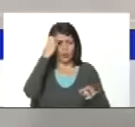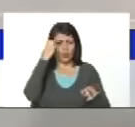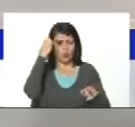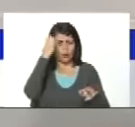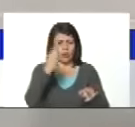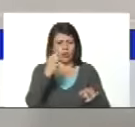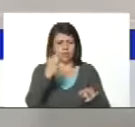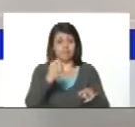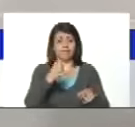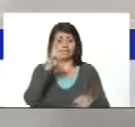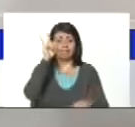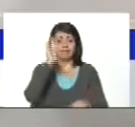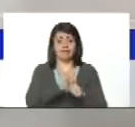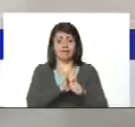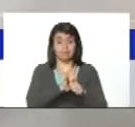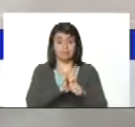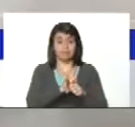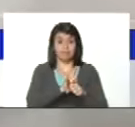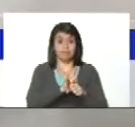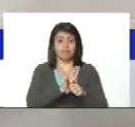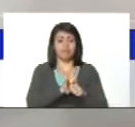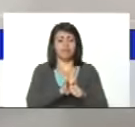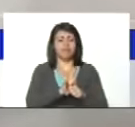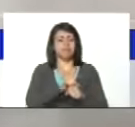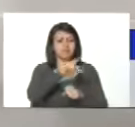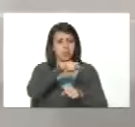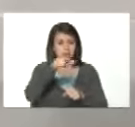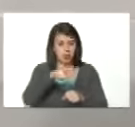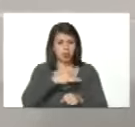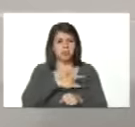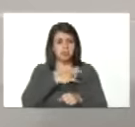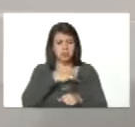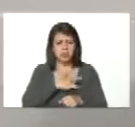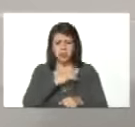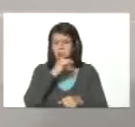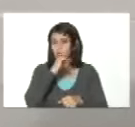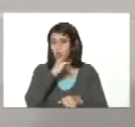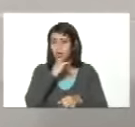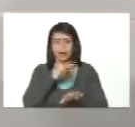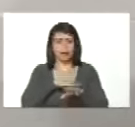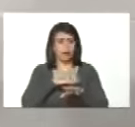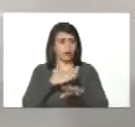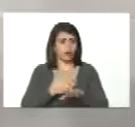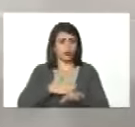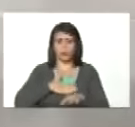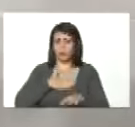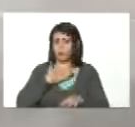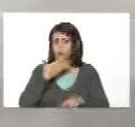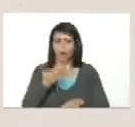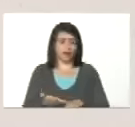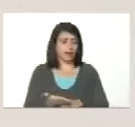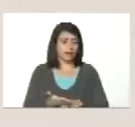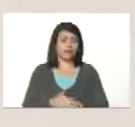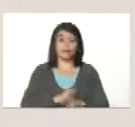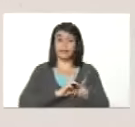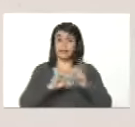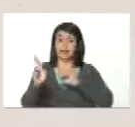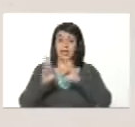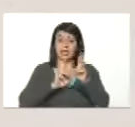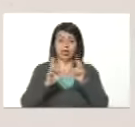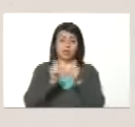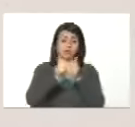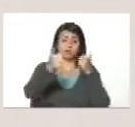Una completa ausencia de humanidad, porque ni siquiera son capaces de romper